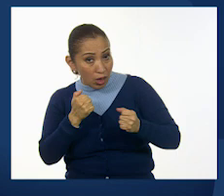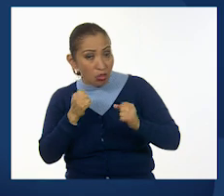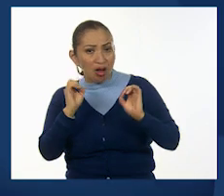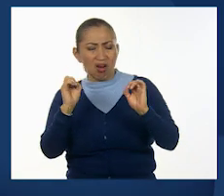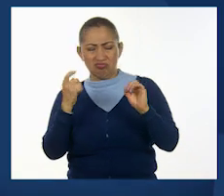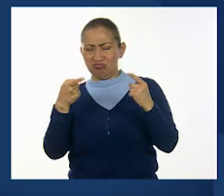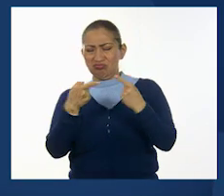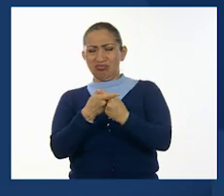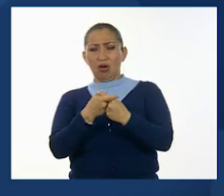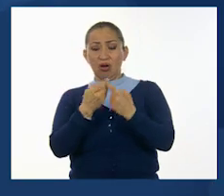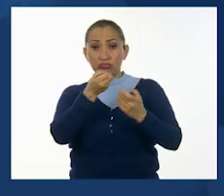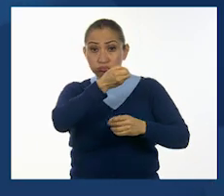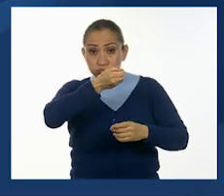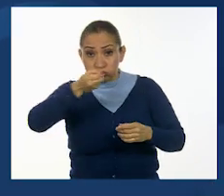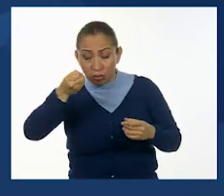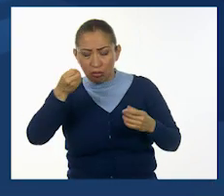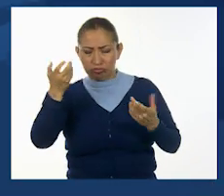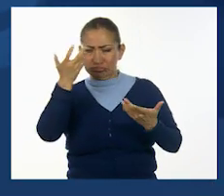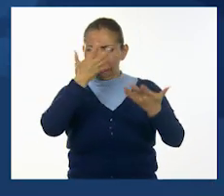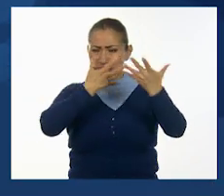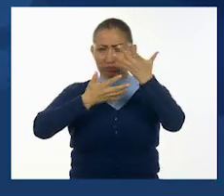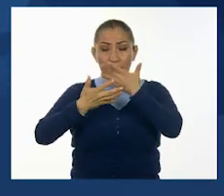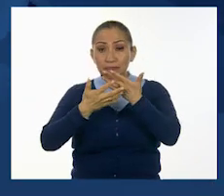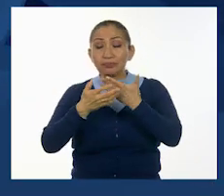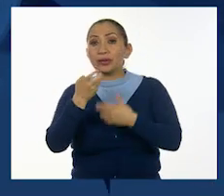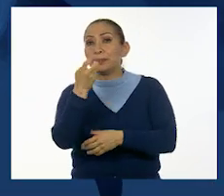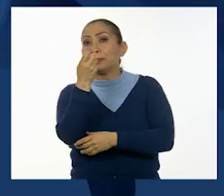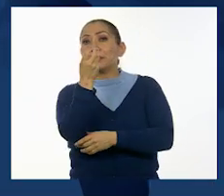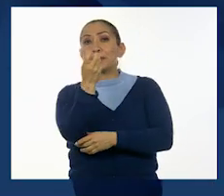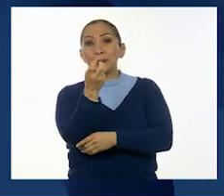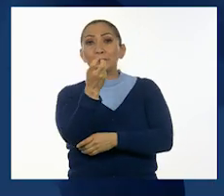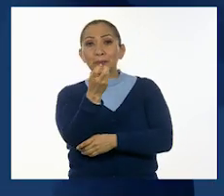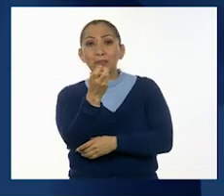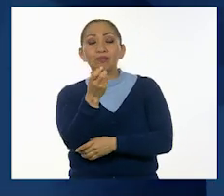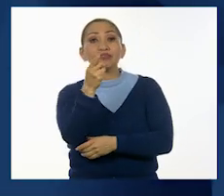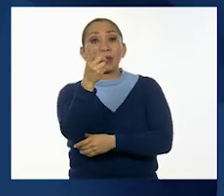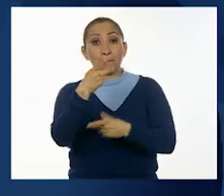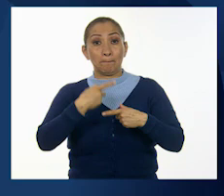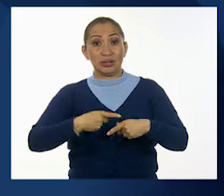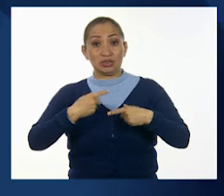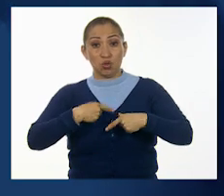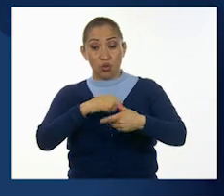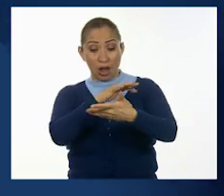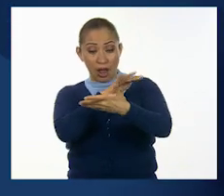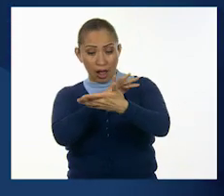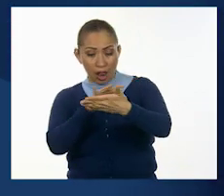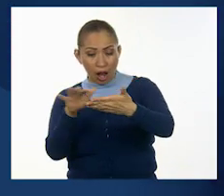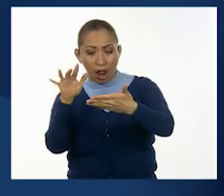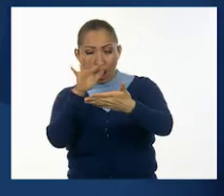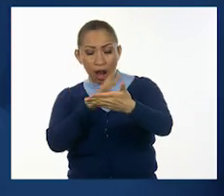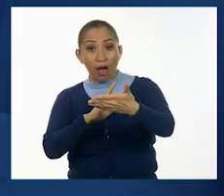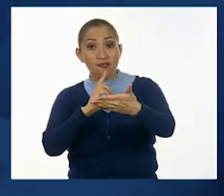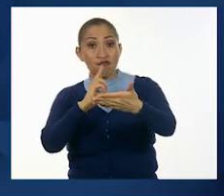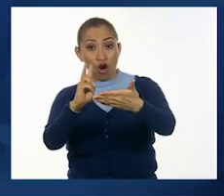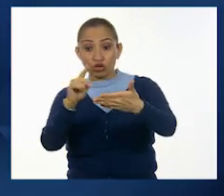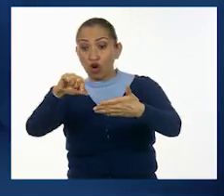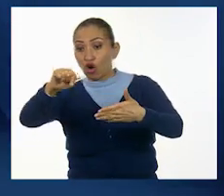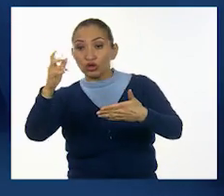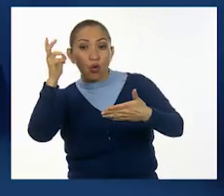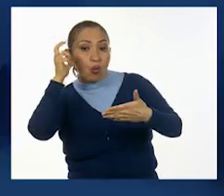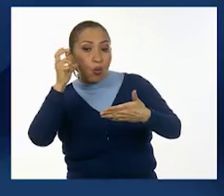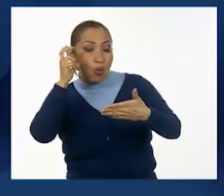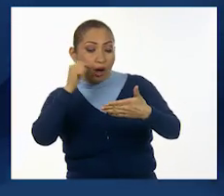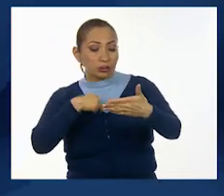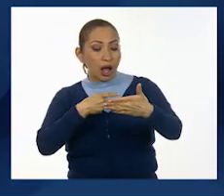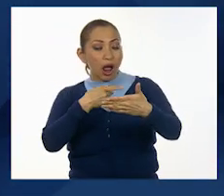tiene sentido, si es congruente o es incongruente. En ese sentido, el lector, quien va a leer en voz alta para alguien más,